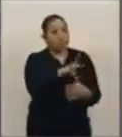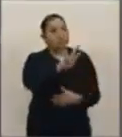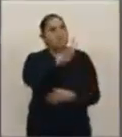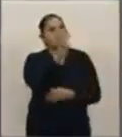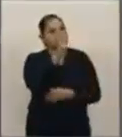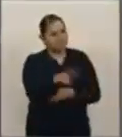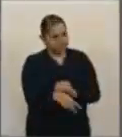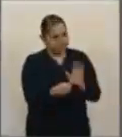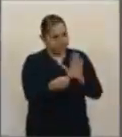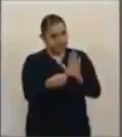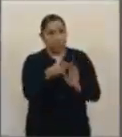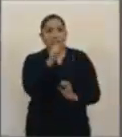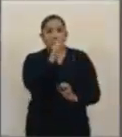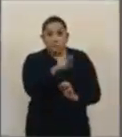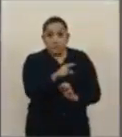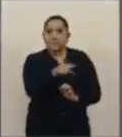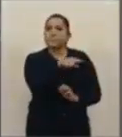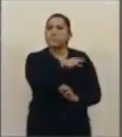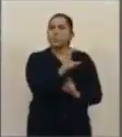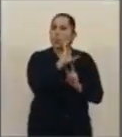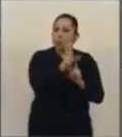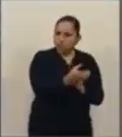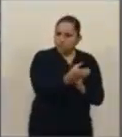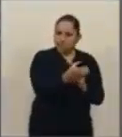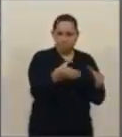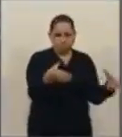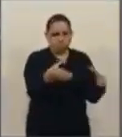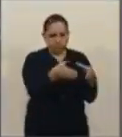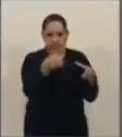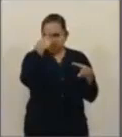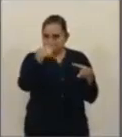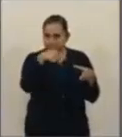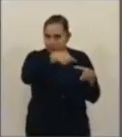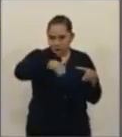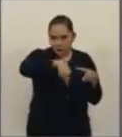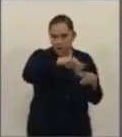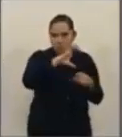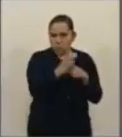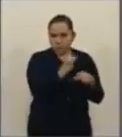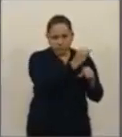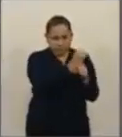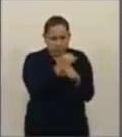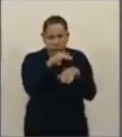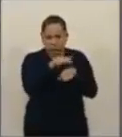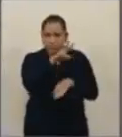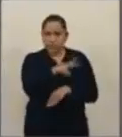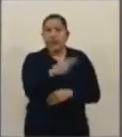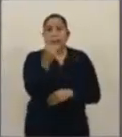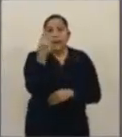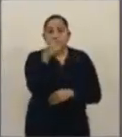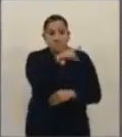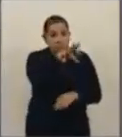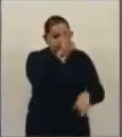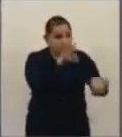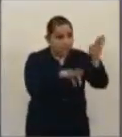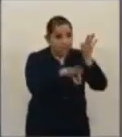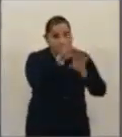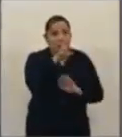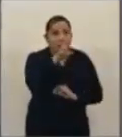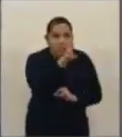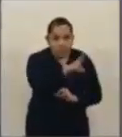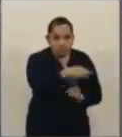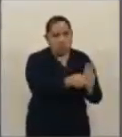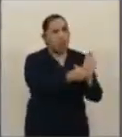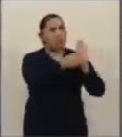una comisión de ella, con amplia satisfacción de resultados y justicia